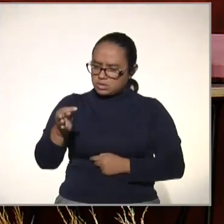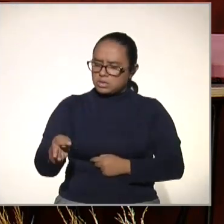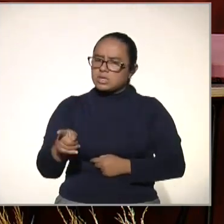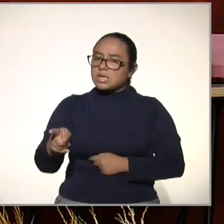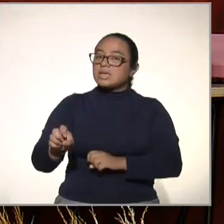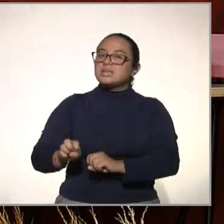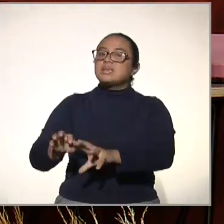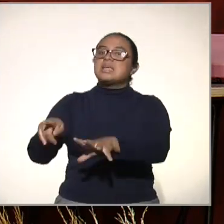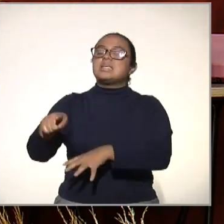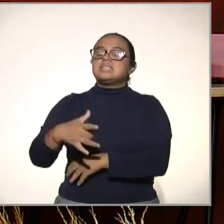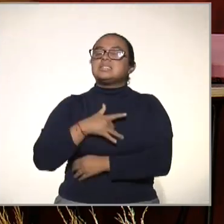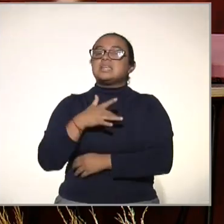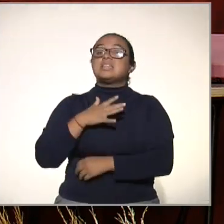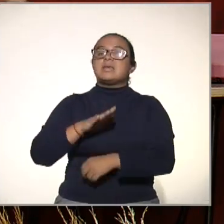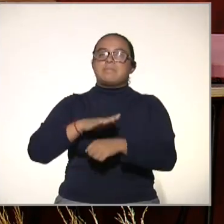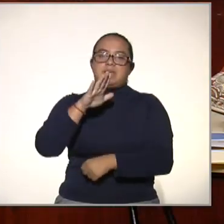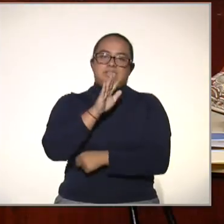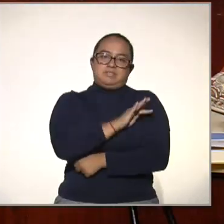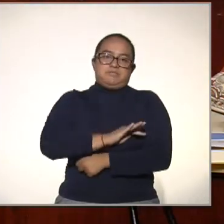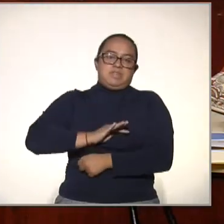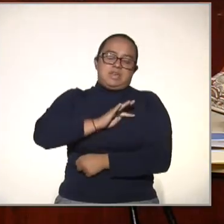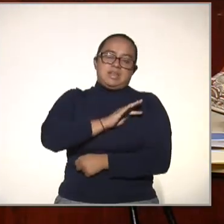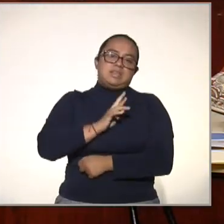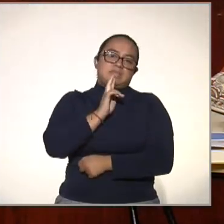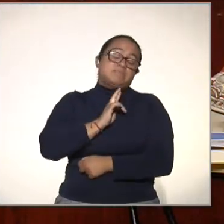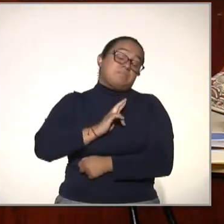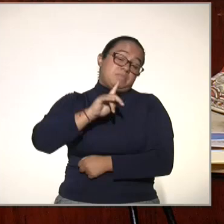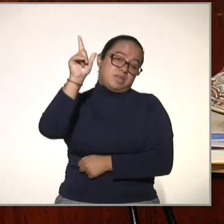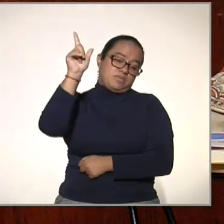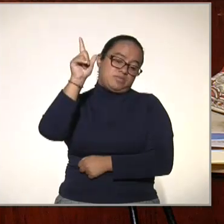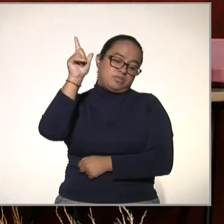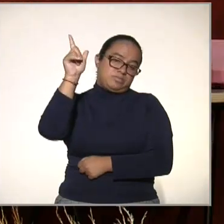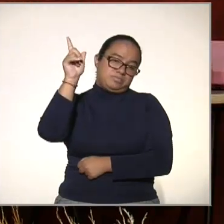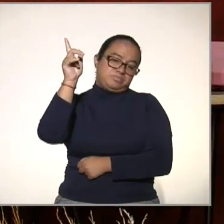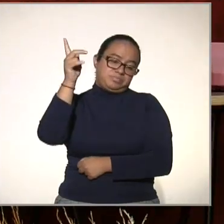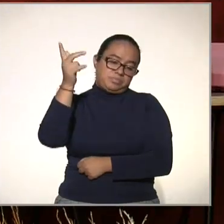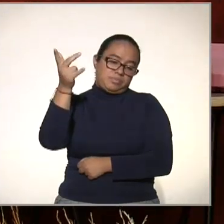ser mucho más pleno, plena que